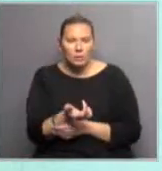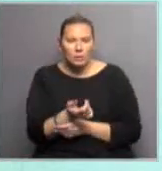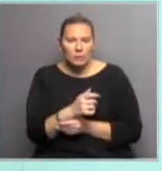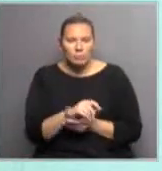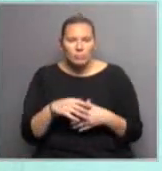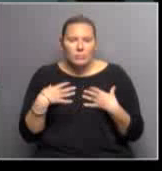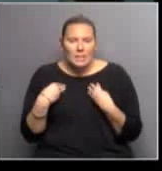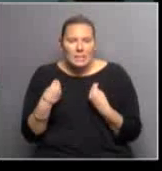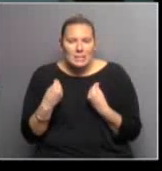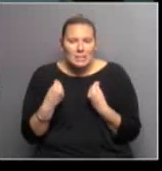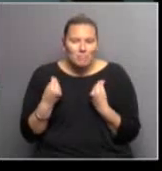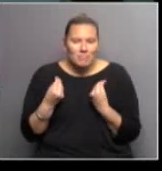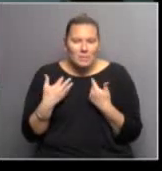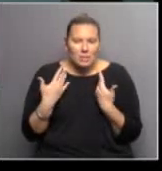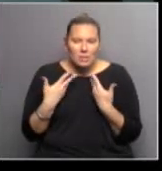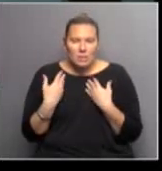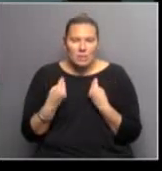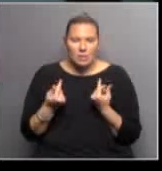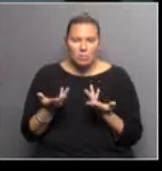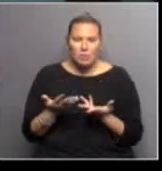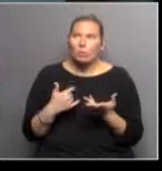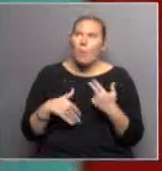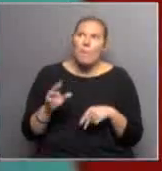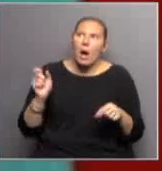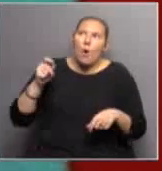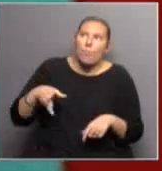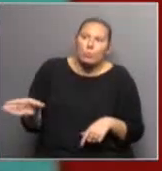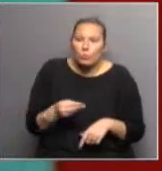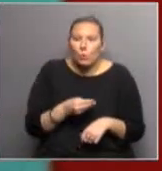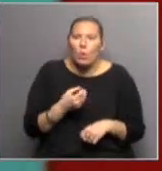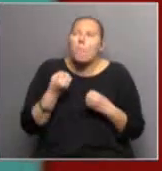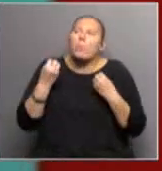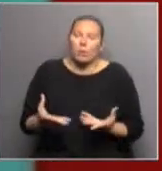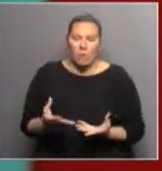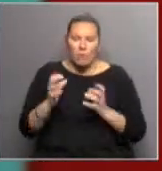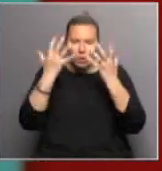El sentimiento, digamos, que esté más generalizado entre ellos, de por qué la ejercen.